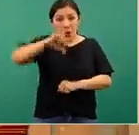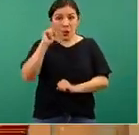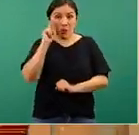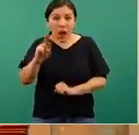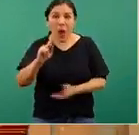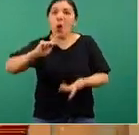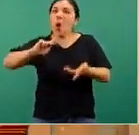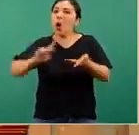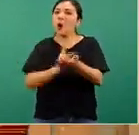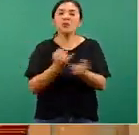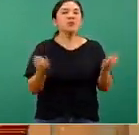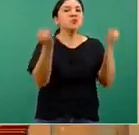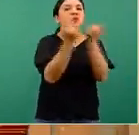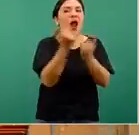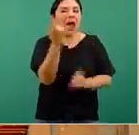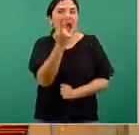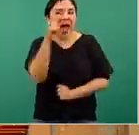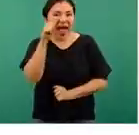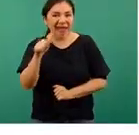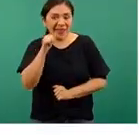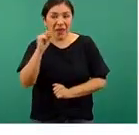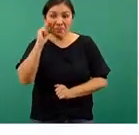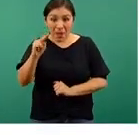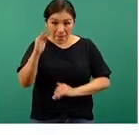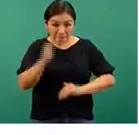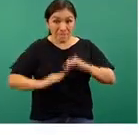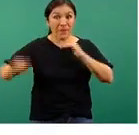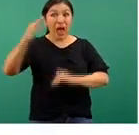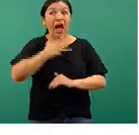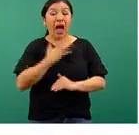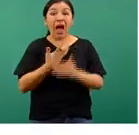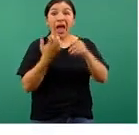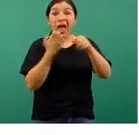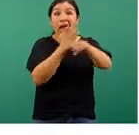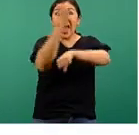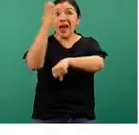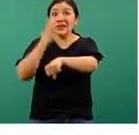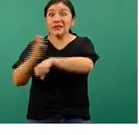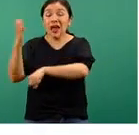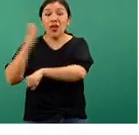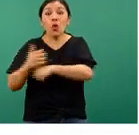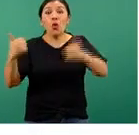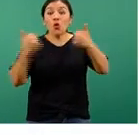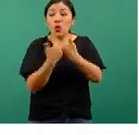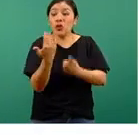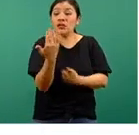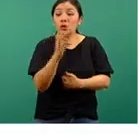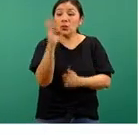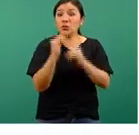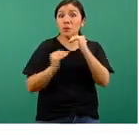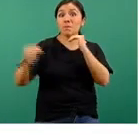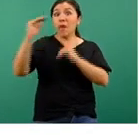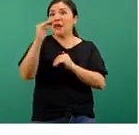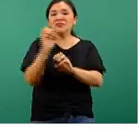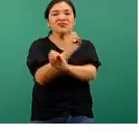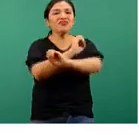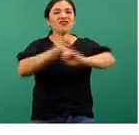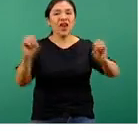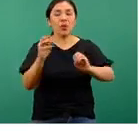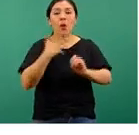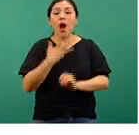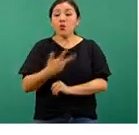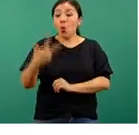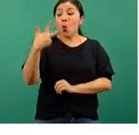esta situación en donde no tenemos ninguna entidad federativa con 50% más de ocupación de camas con ventilador. Tenemos